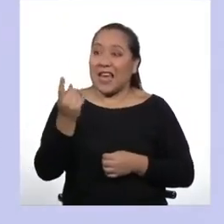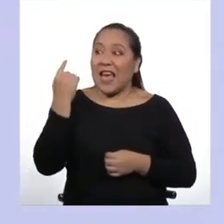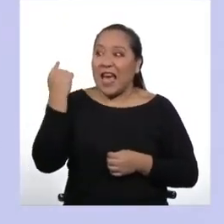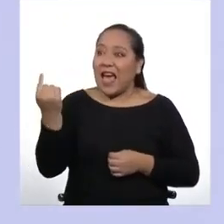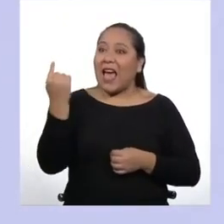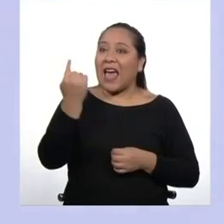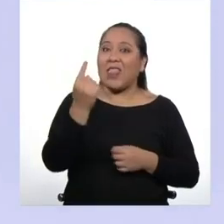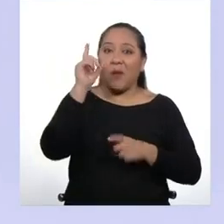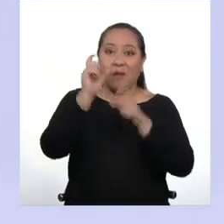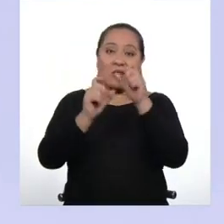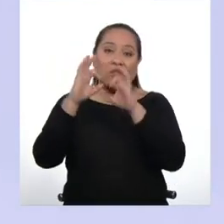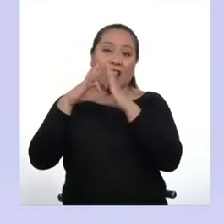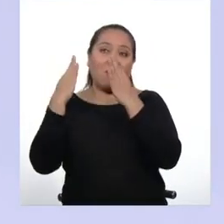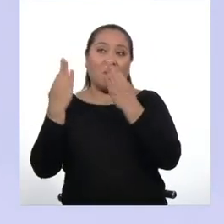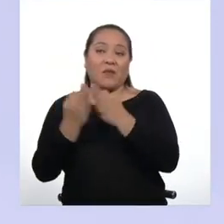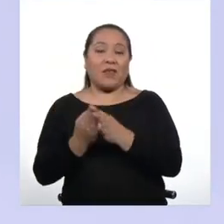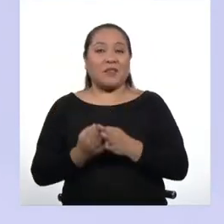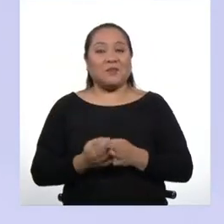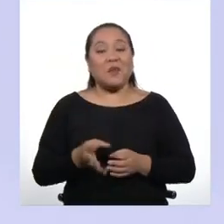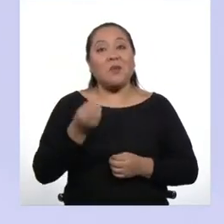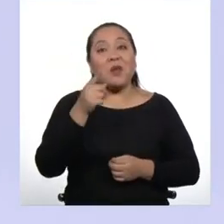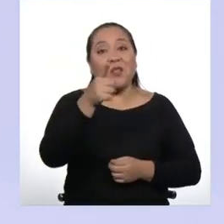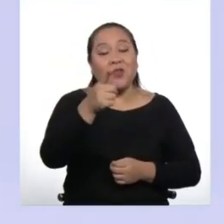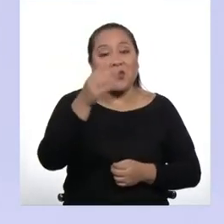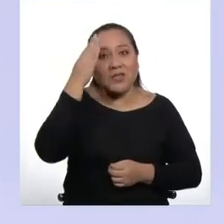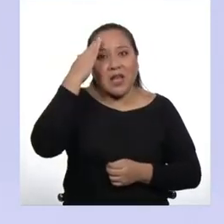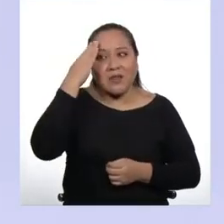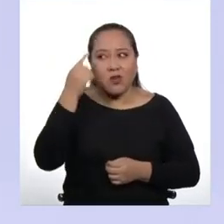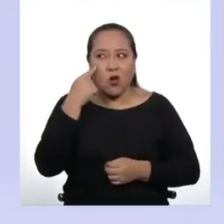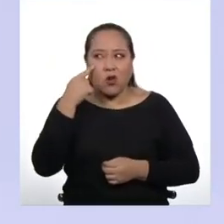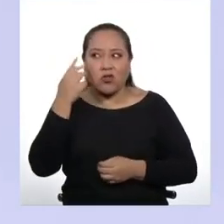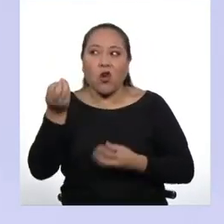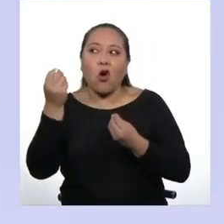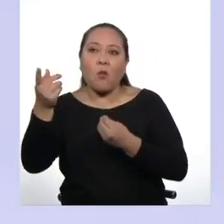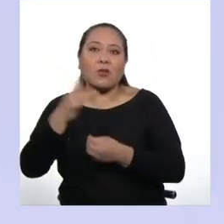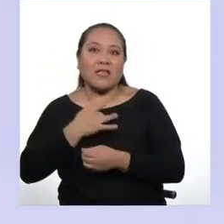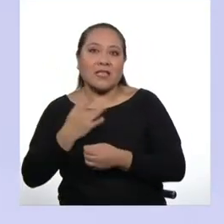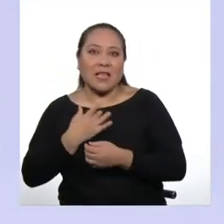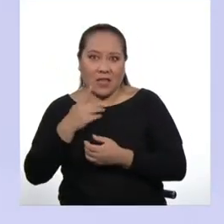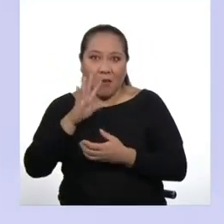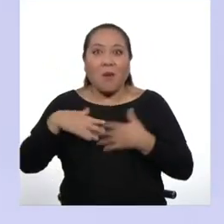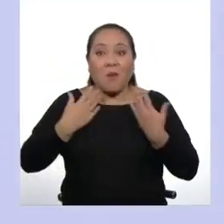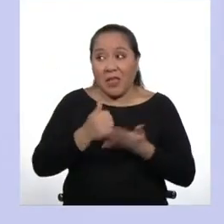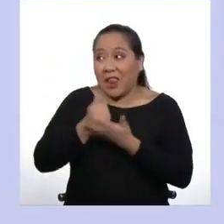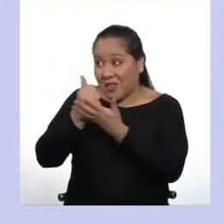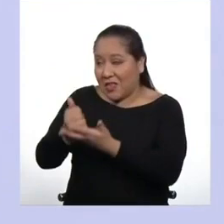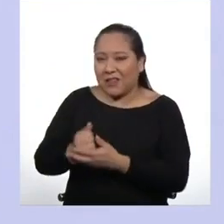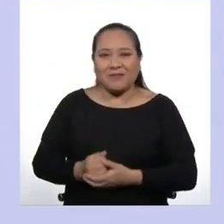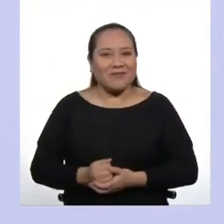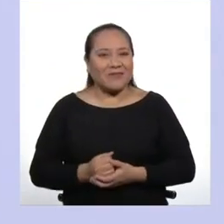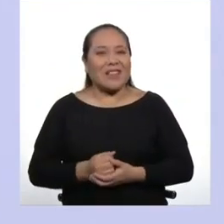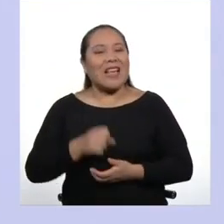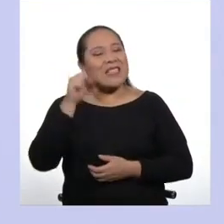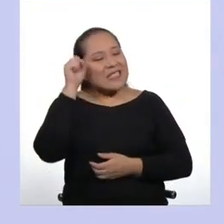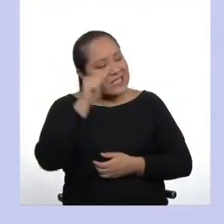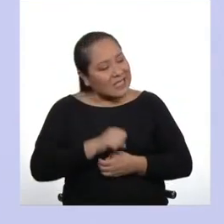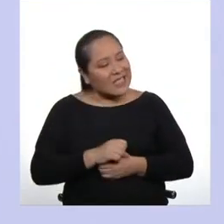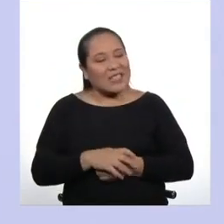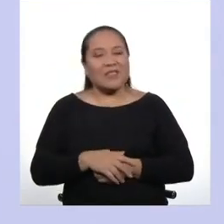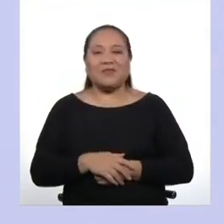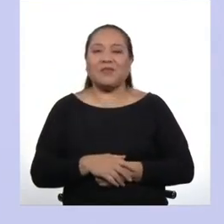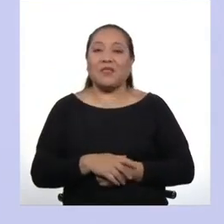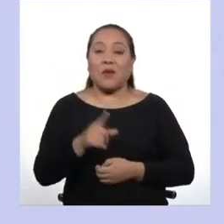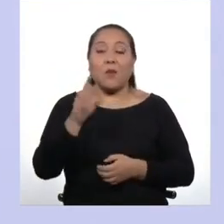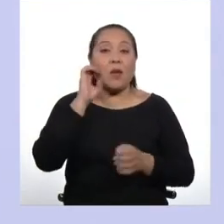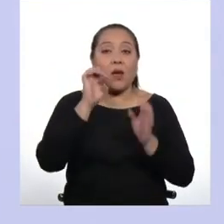de nuestra familia. Porque si sabemos cómo está nuestra familia, vamos a poder ayudarlos, ¿verdad, profe? Así es, Patti. Por